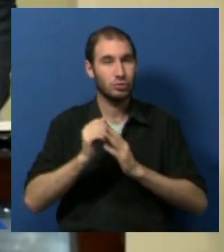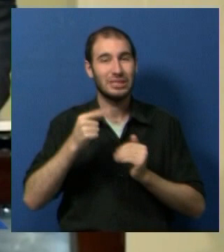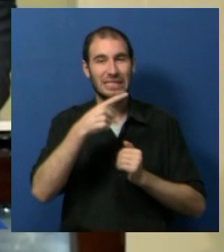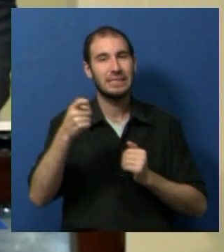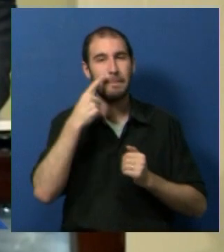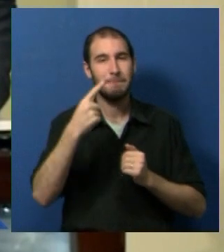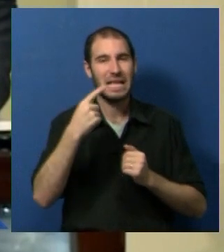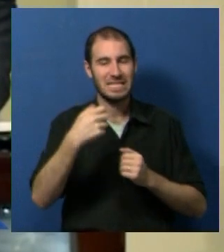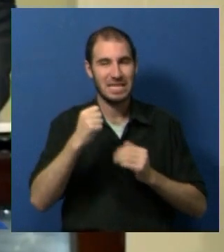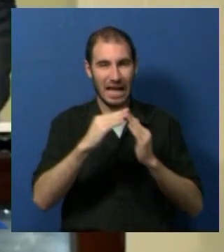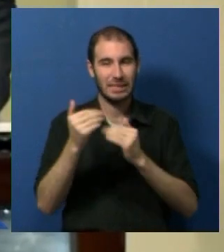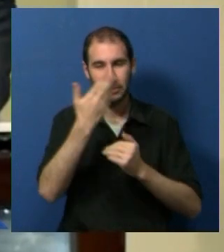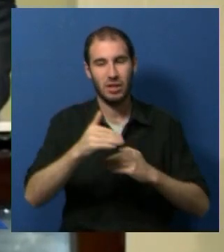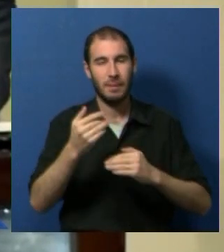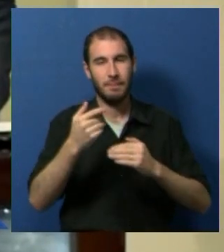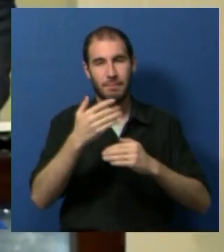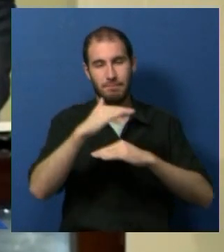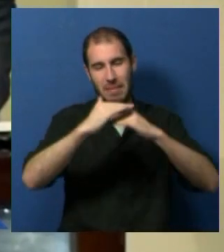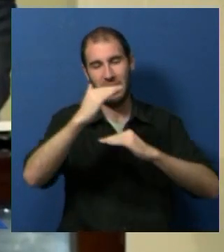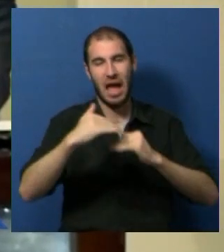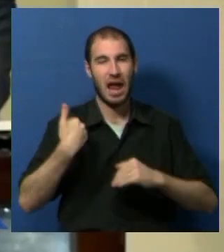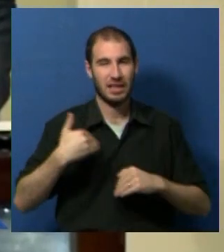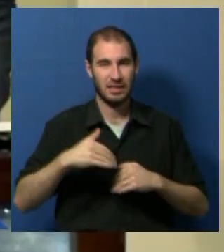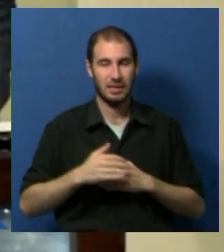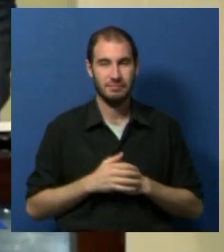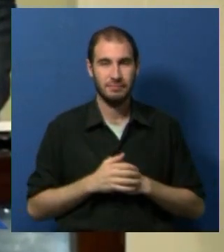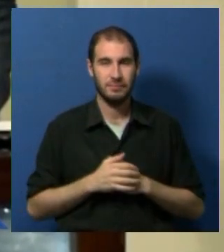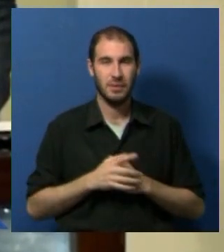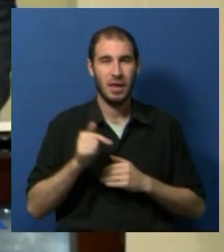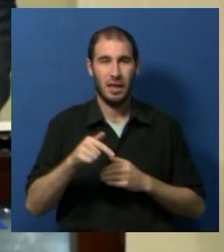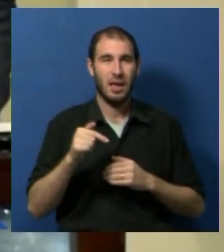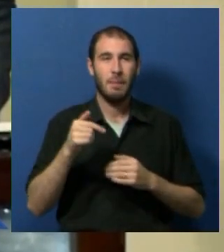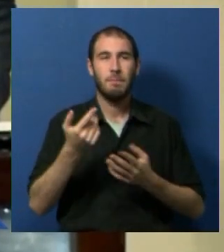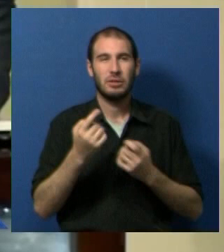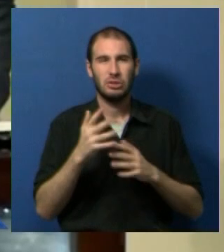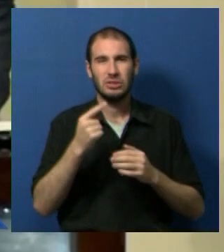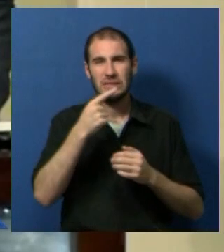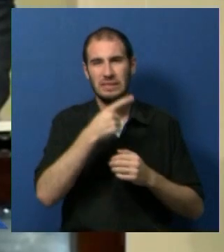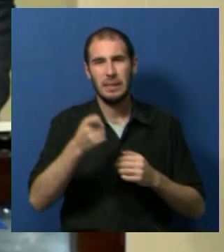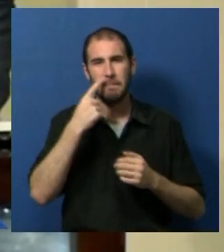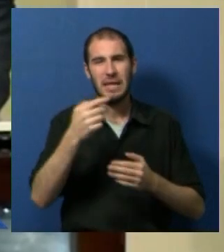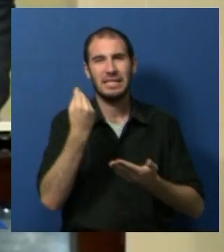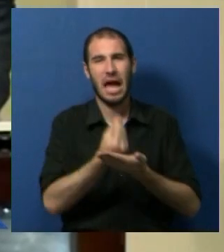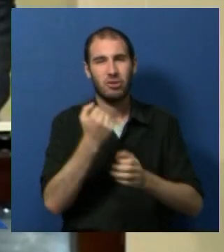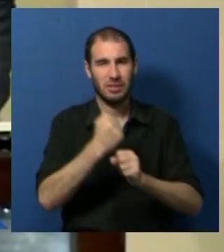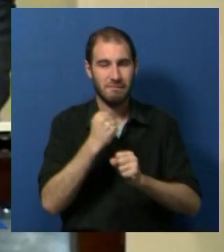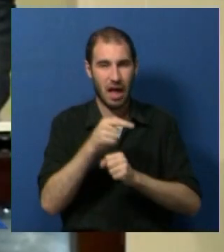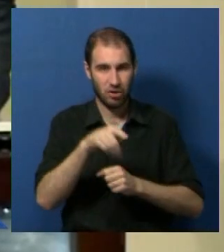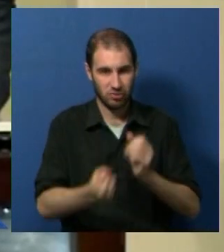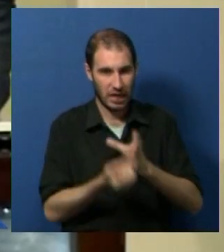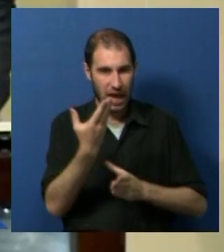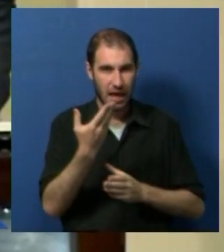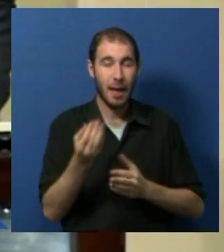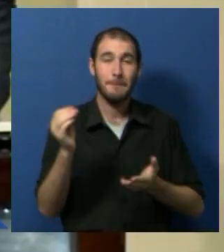100.000 viviendas para la clase media argentina. Esto va a demandar por lo menos 100.000 puestos de trabajo